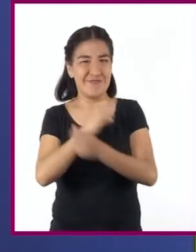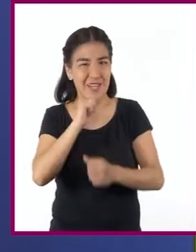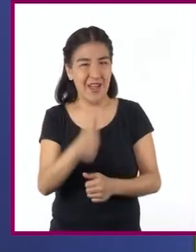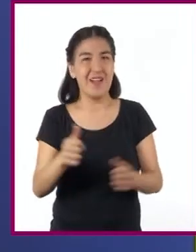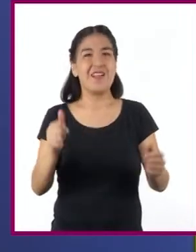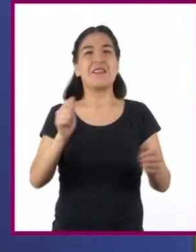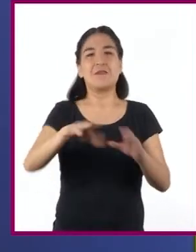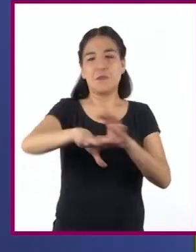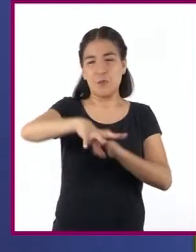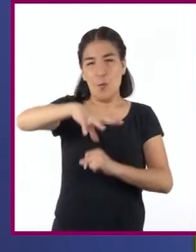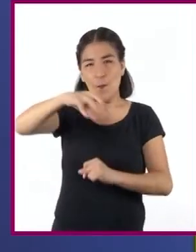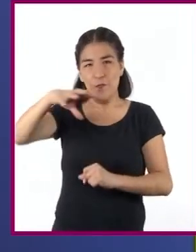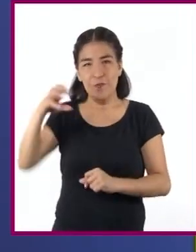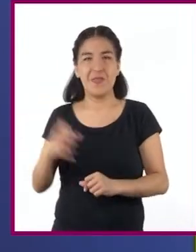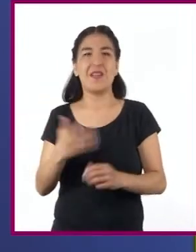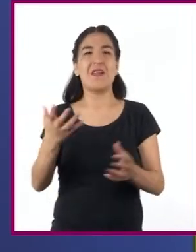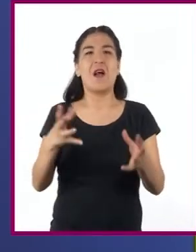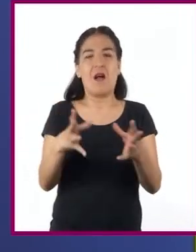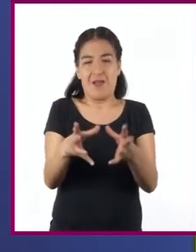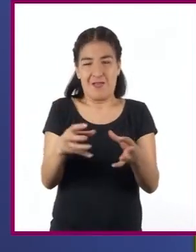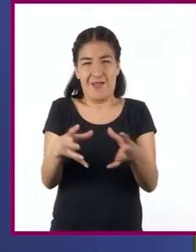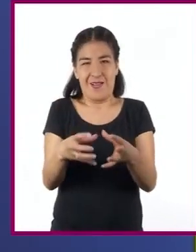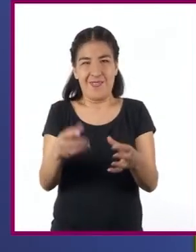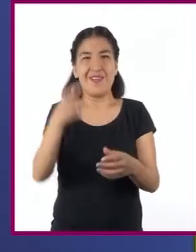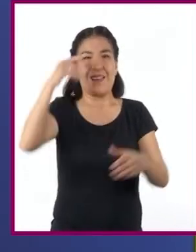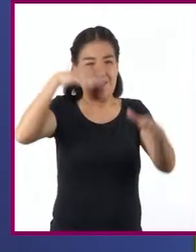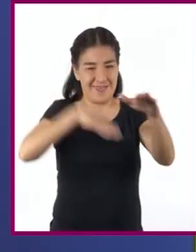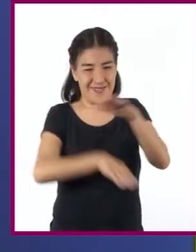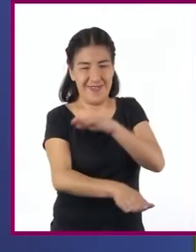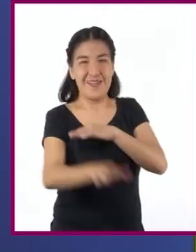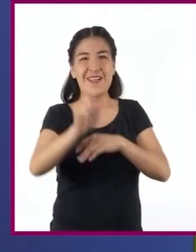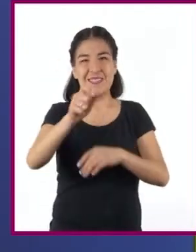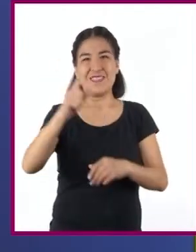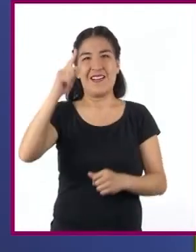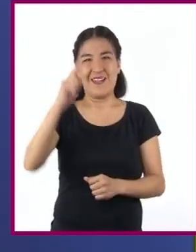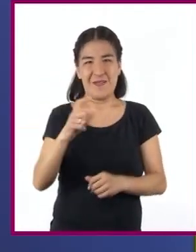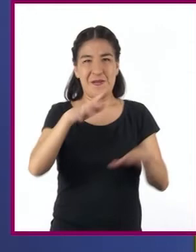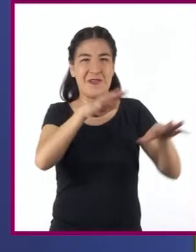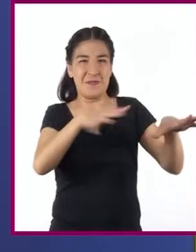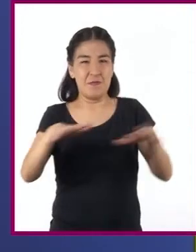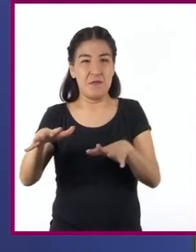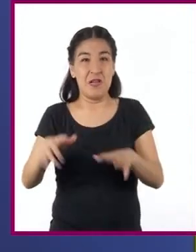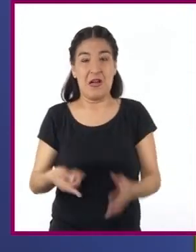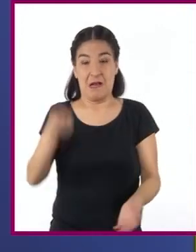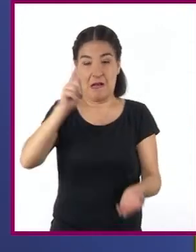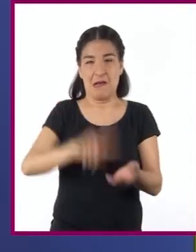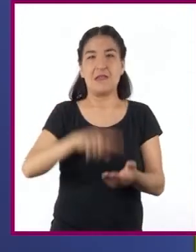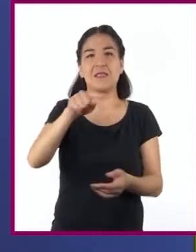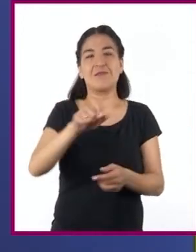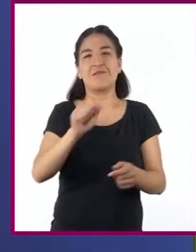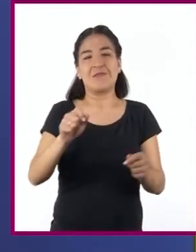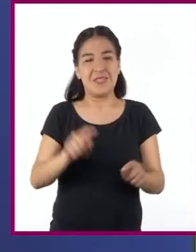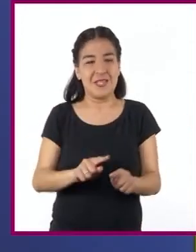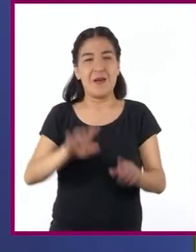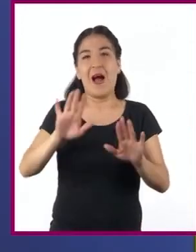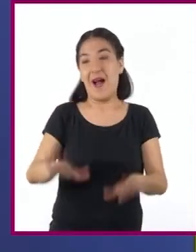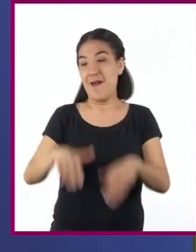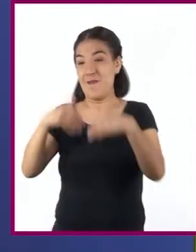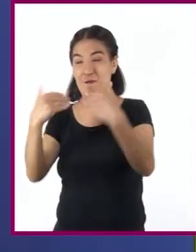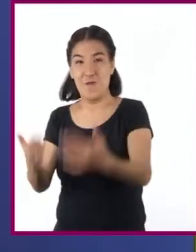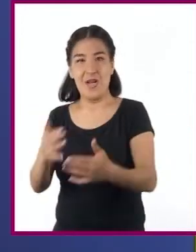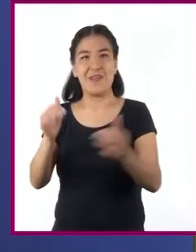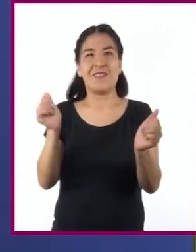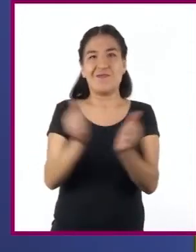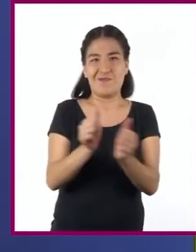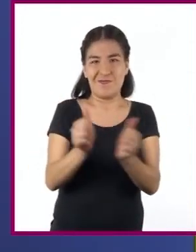las medusas, las esponjas y los corales, presentan una fecundación externa. En este tipo de